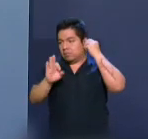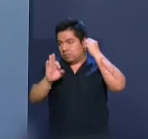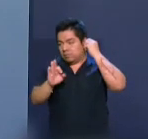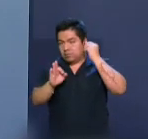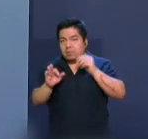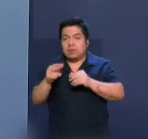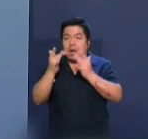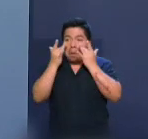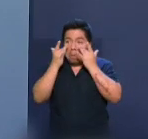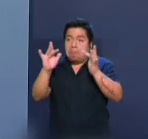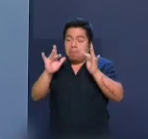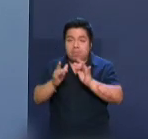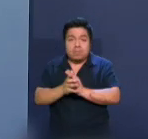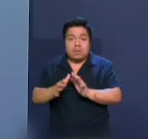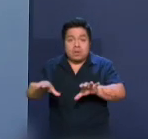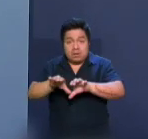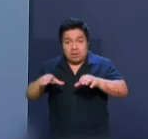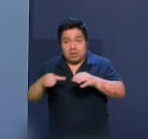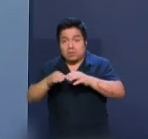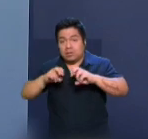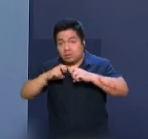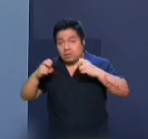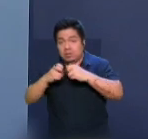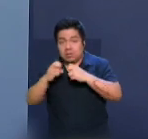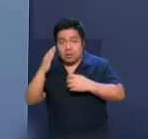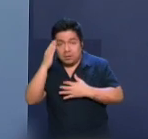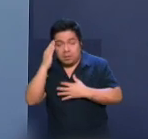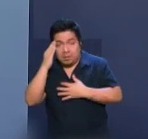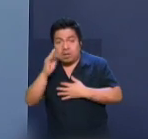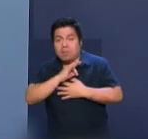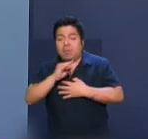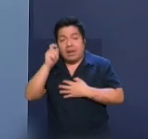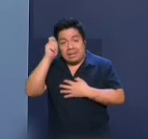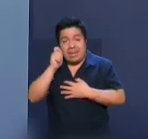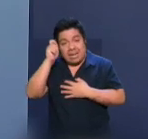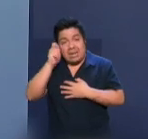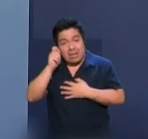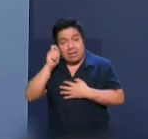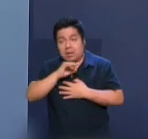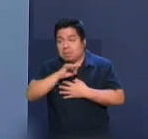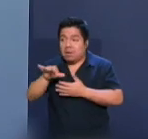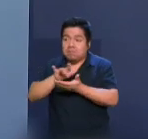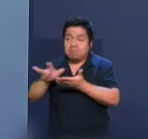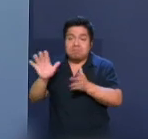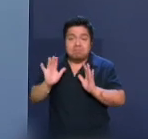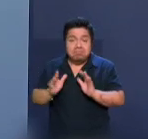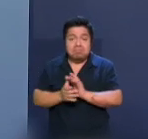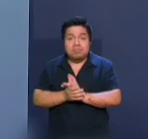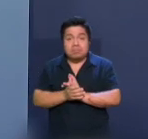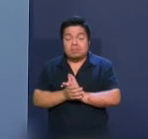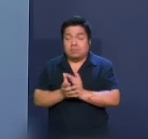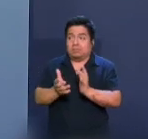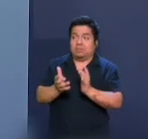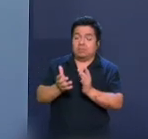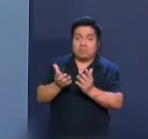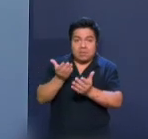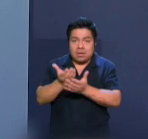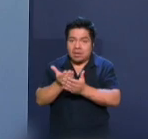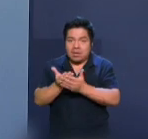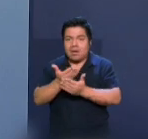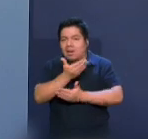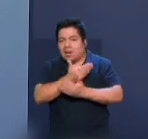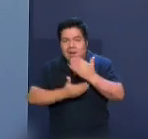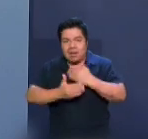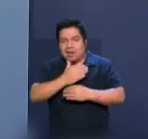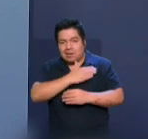que a cambio de renunciar a su cargo, las y los ministros podrán irse con los haberes de retiro que les correspondan, situación que ya fue cuestionada por la